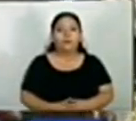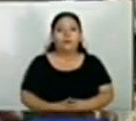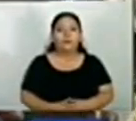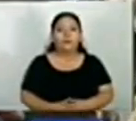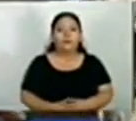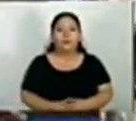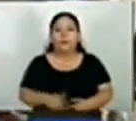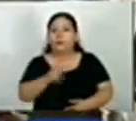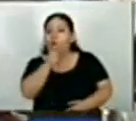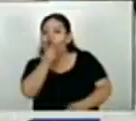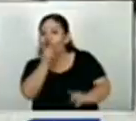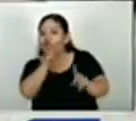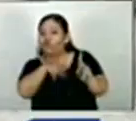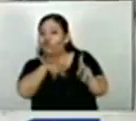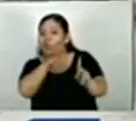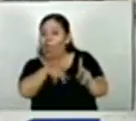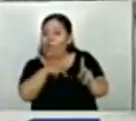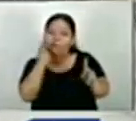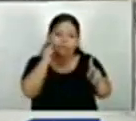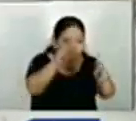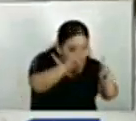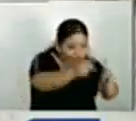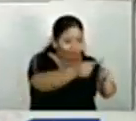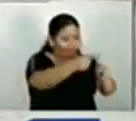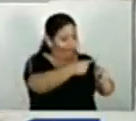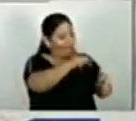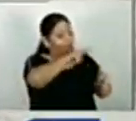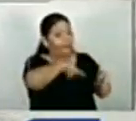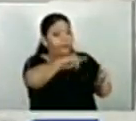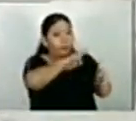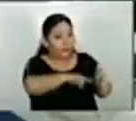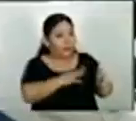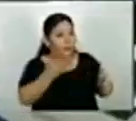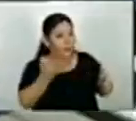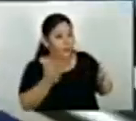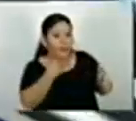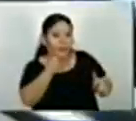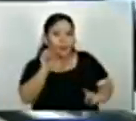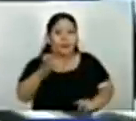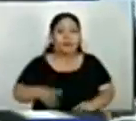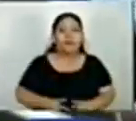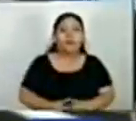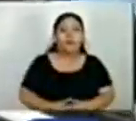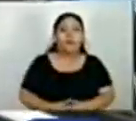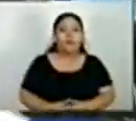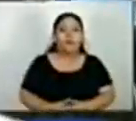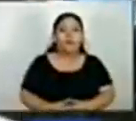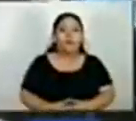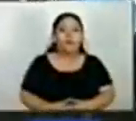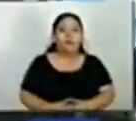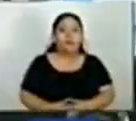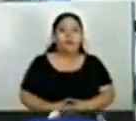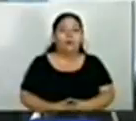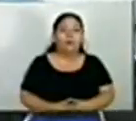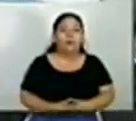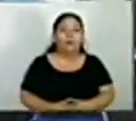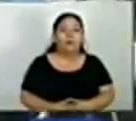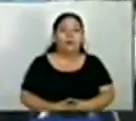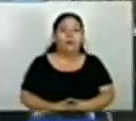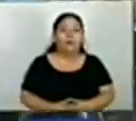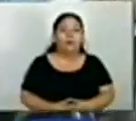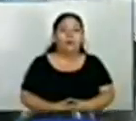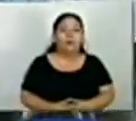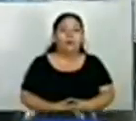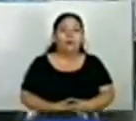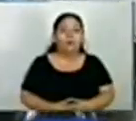Cualquier sospechoso será retenido en vías de investigación, señalan las autoridades. Anadín, allá está el perito. Bueno,